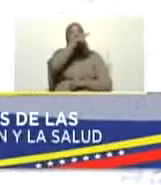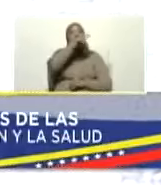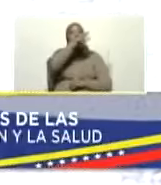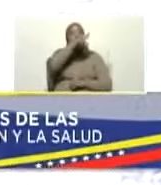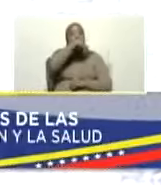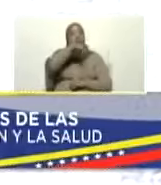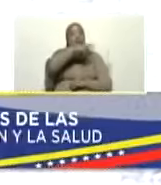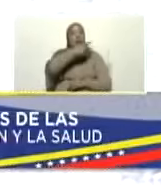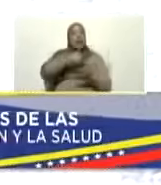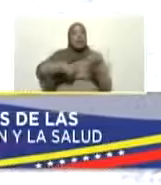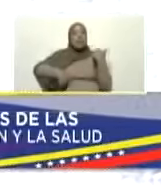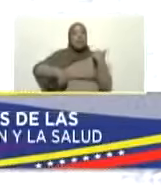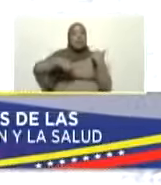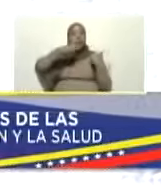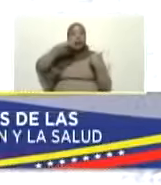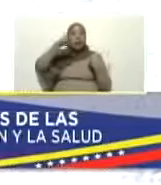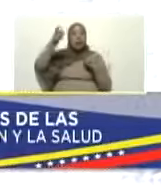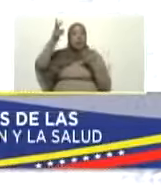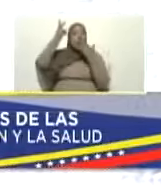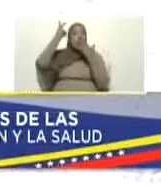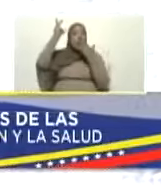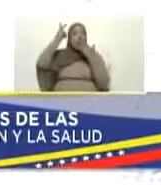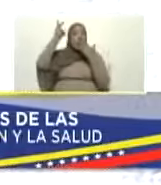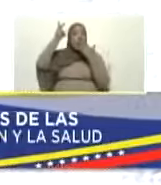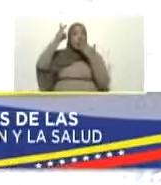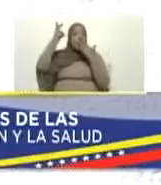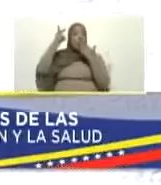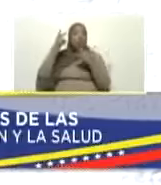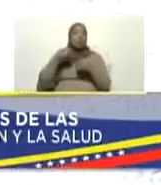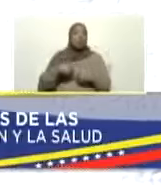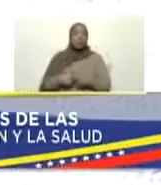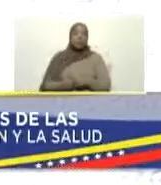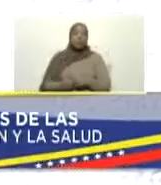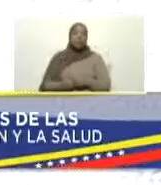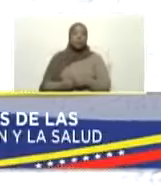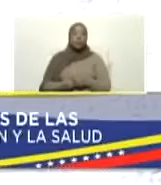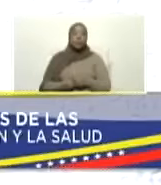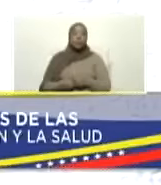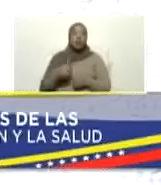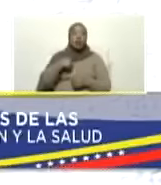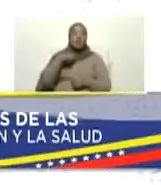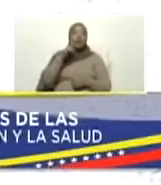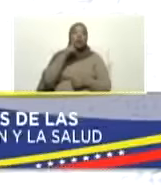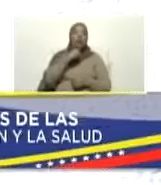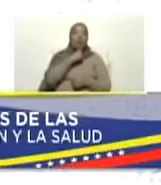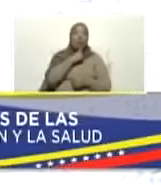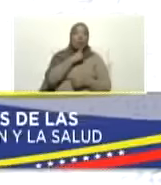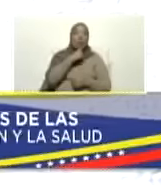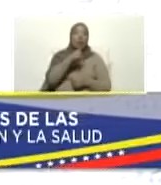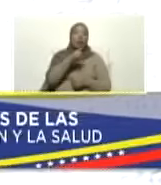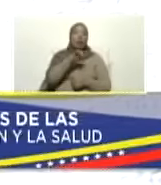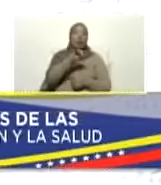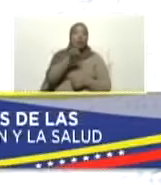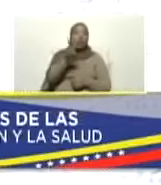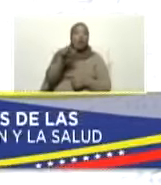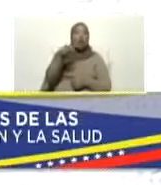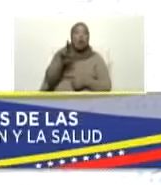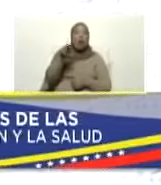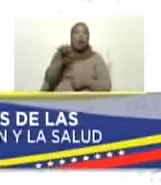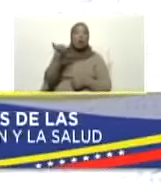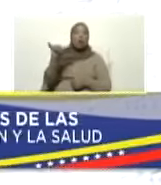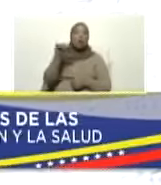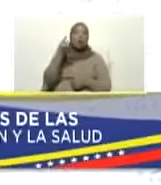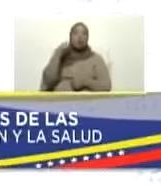presidente Nicolás Maduro Moro. Maguay Rosmarie del Carmen Navas Medina. Ine Navasanuca Yatamo. Ine